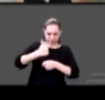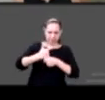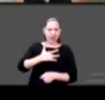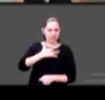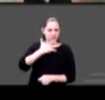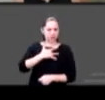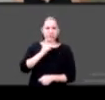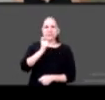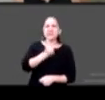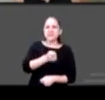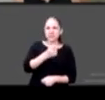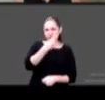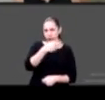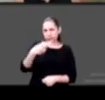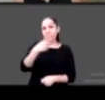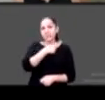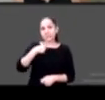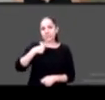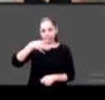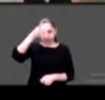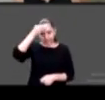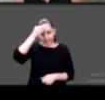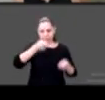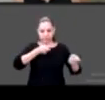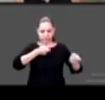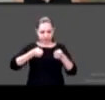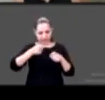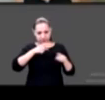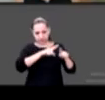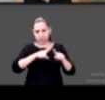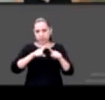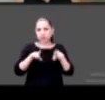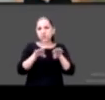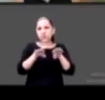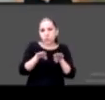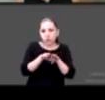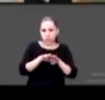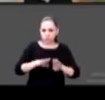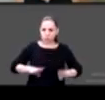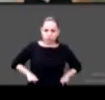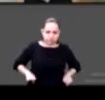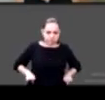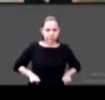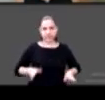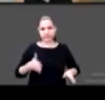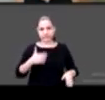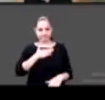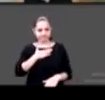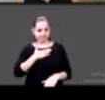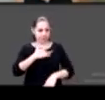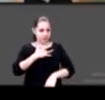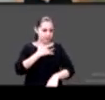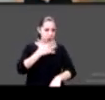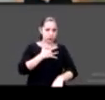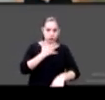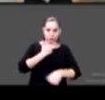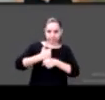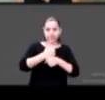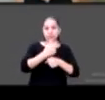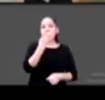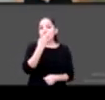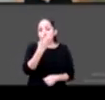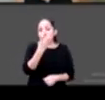las emociones. Y de verdad, esto autoconocimiento nos va a servir muchísimo para poder defendernos en